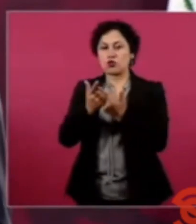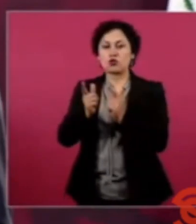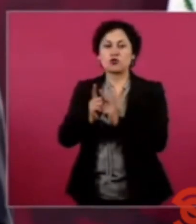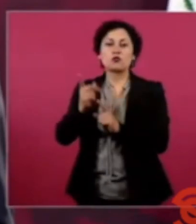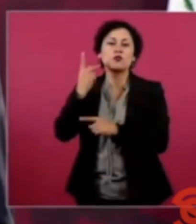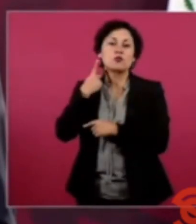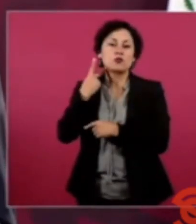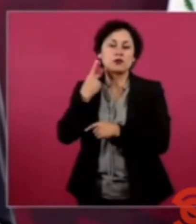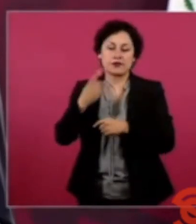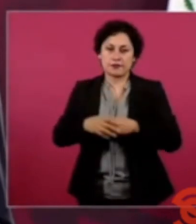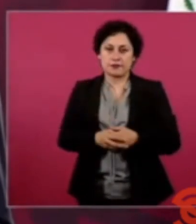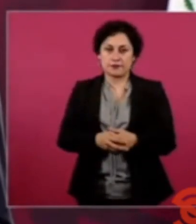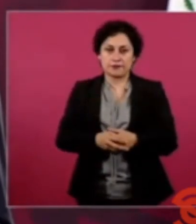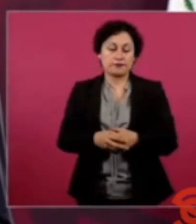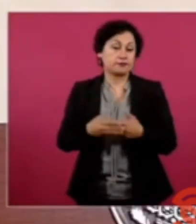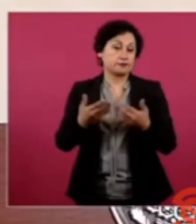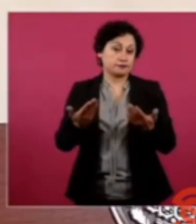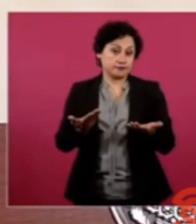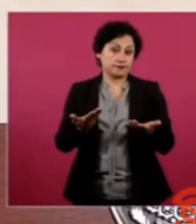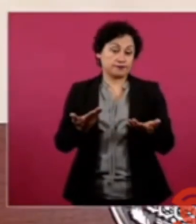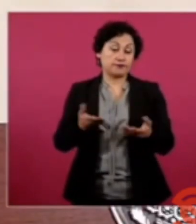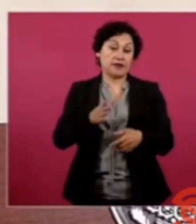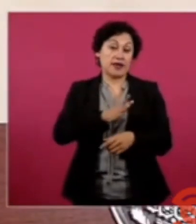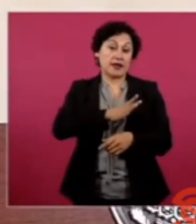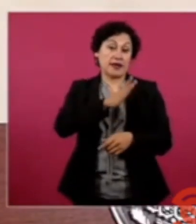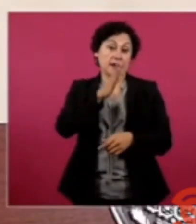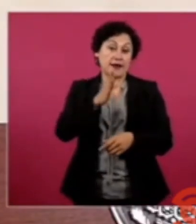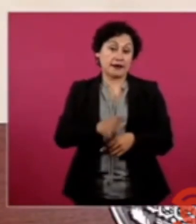y el general optó